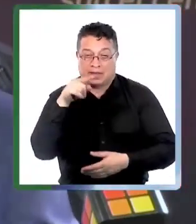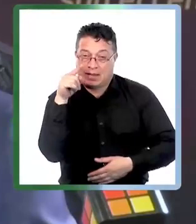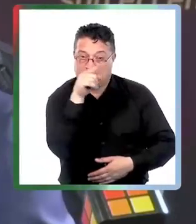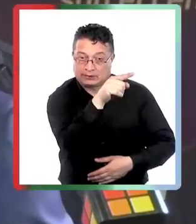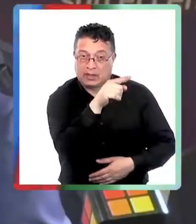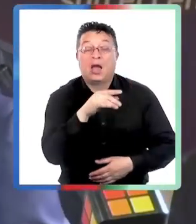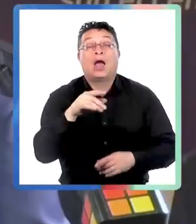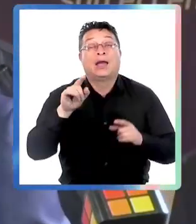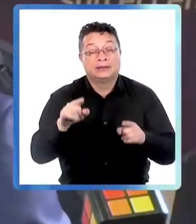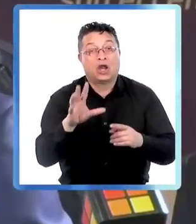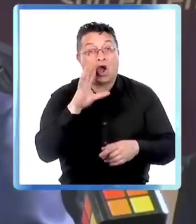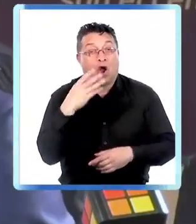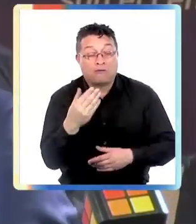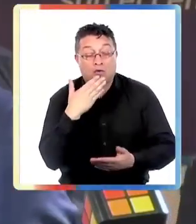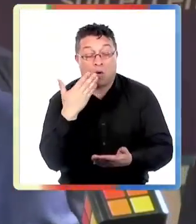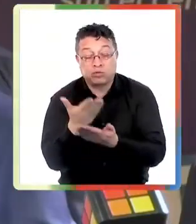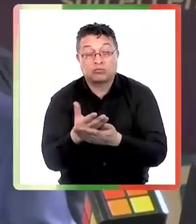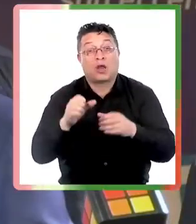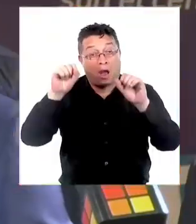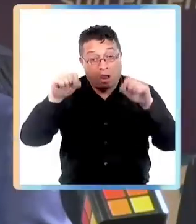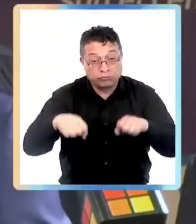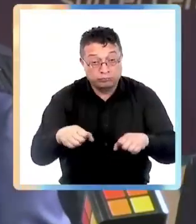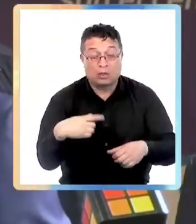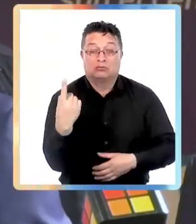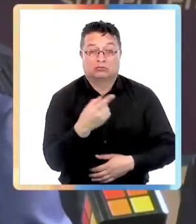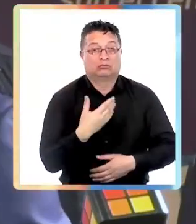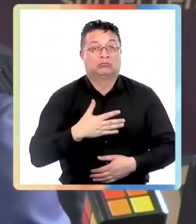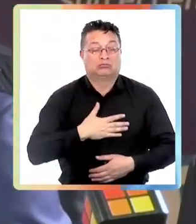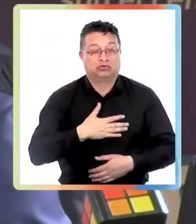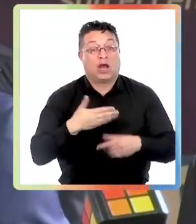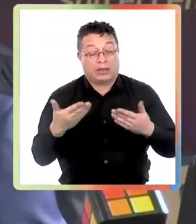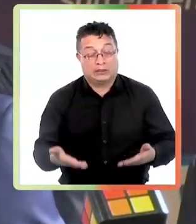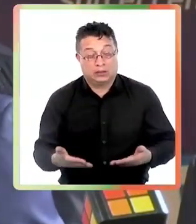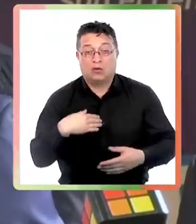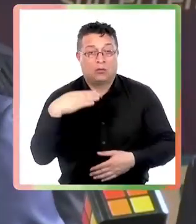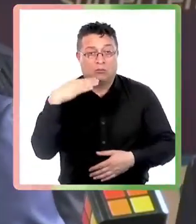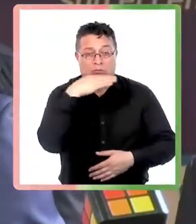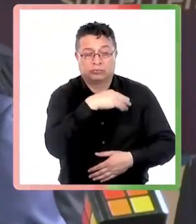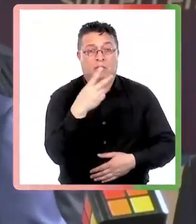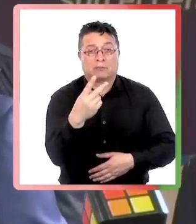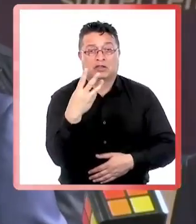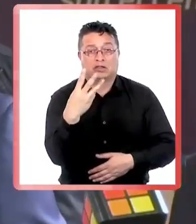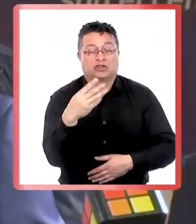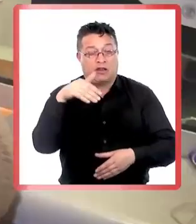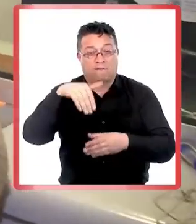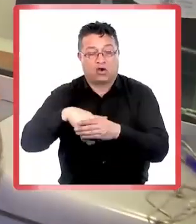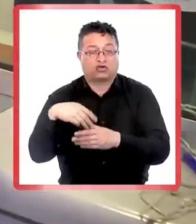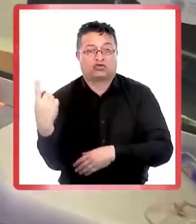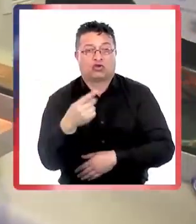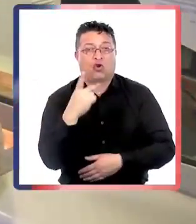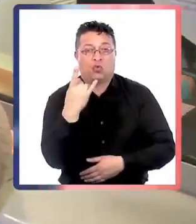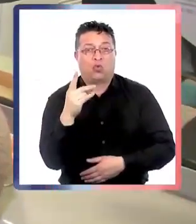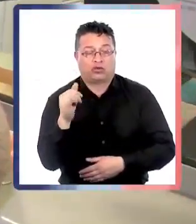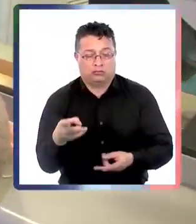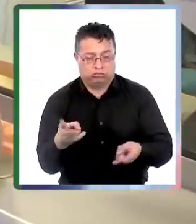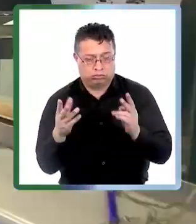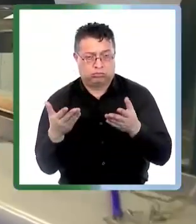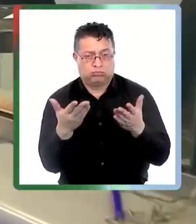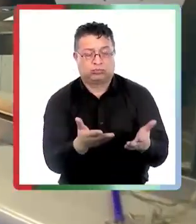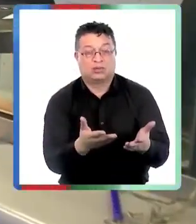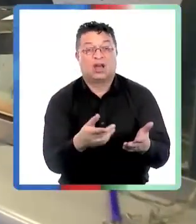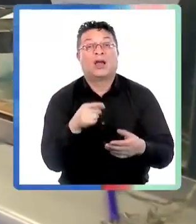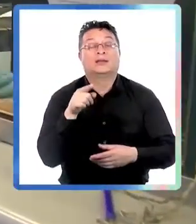discusión parlamentaria en el Congreso, y por supuesto si esta propuesta es aceptada, nosotros aquí y ahora ofrecemos los 23 votos de la bancada de diputados de la